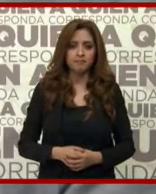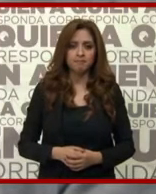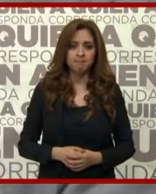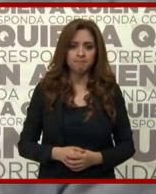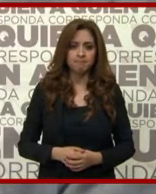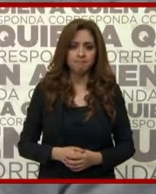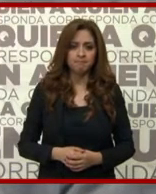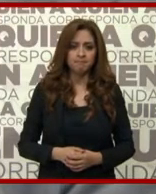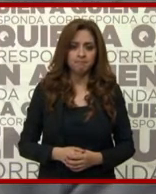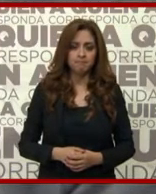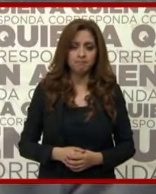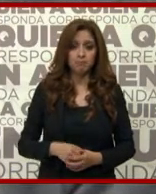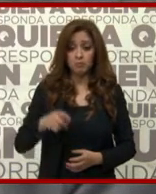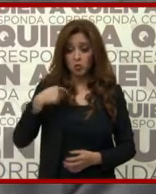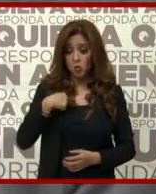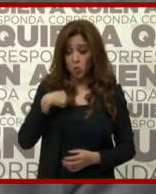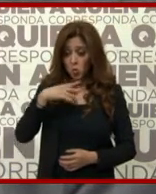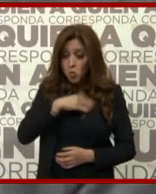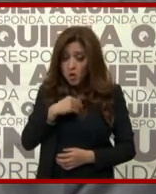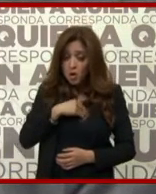por un hijo, no somos lo imposible.